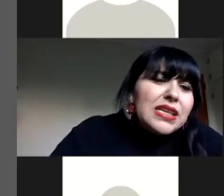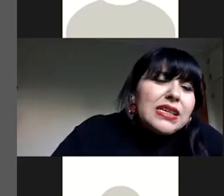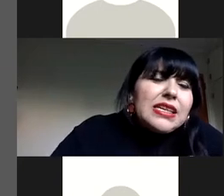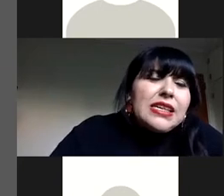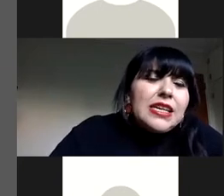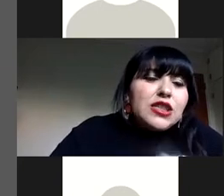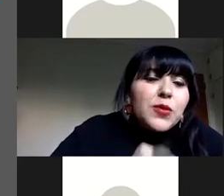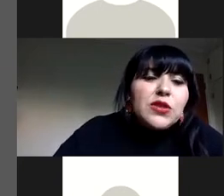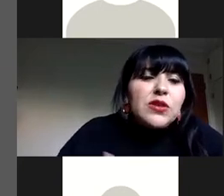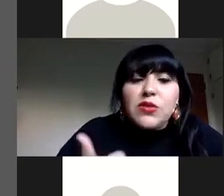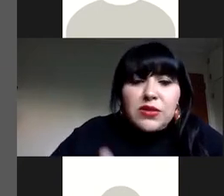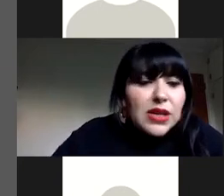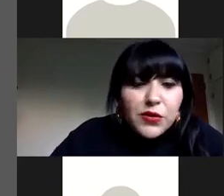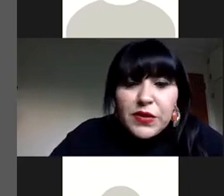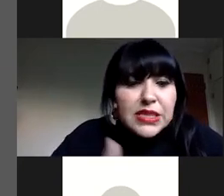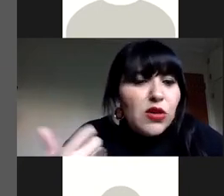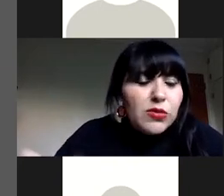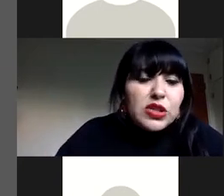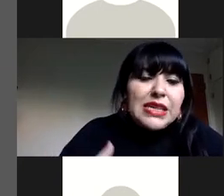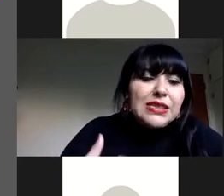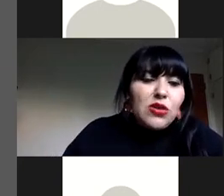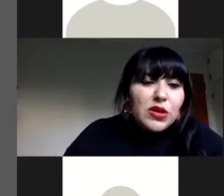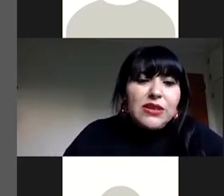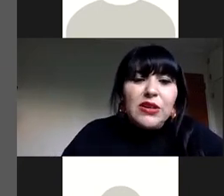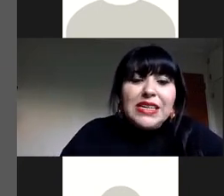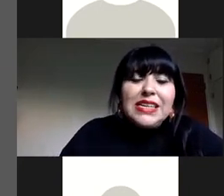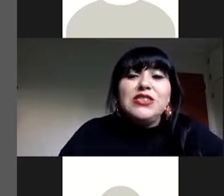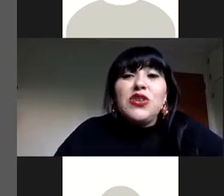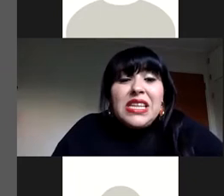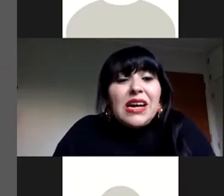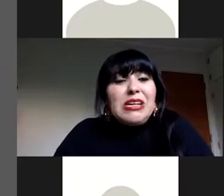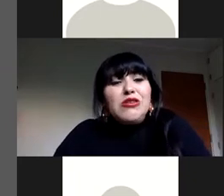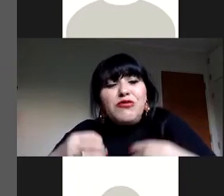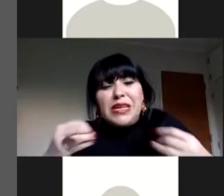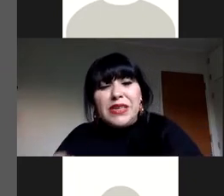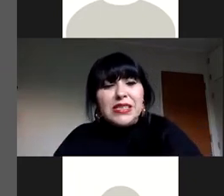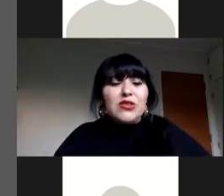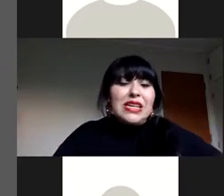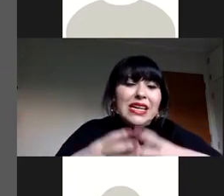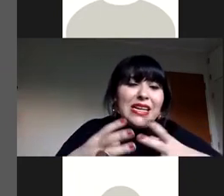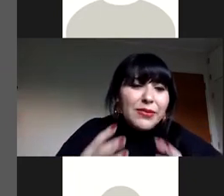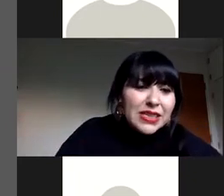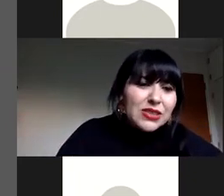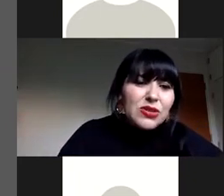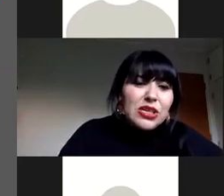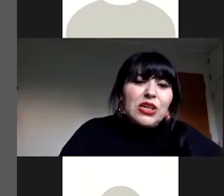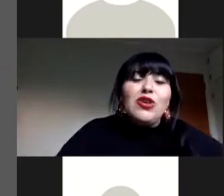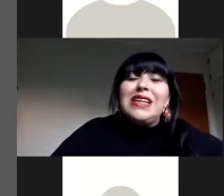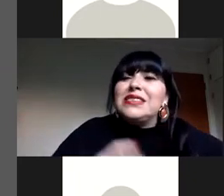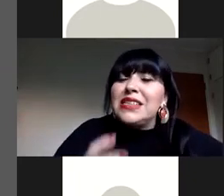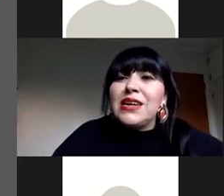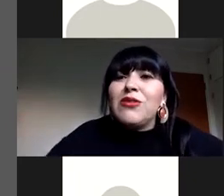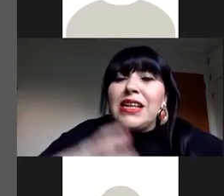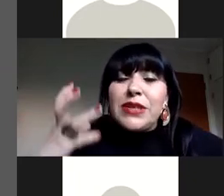están expuestos a estos cambios físicos, emocionales, psicológicos, y hoy día con el confinamiento, con el aislamiento, con